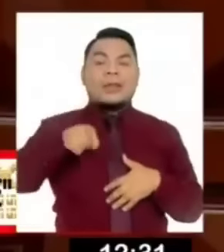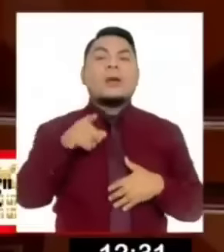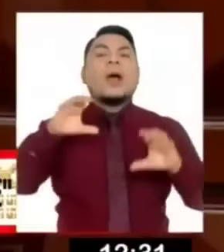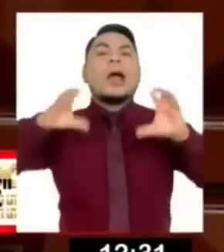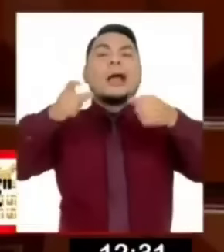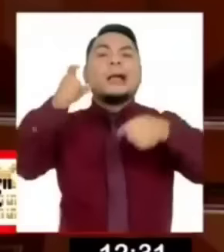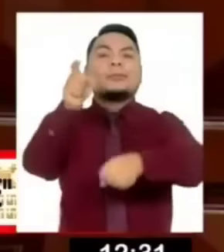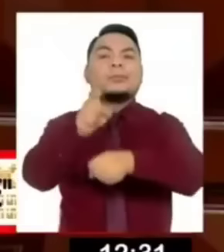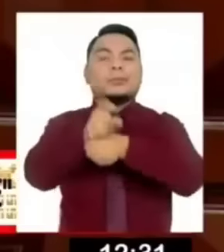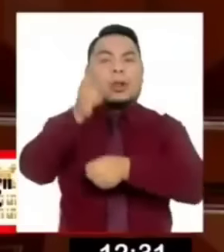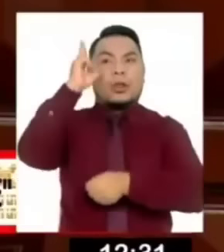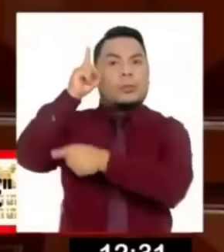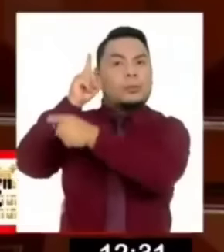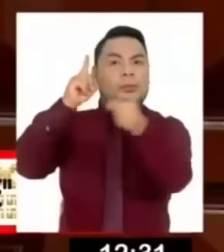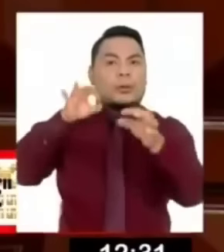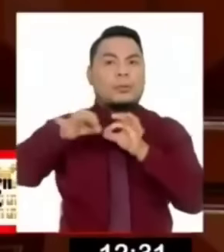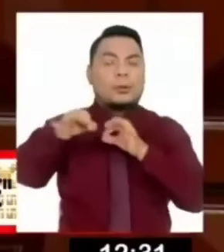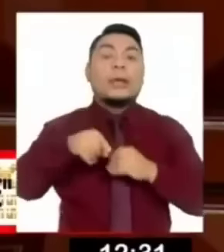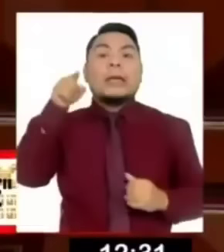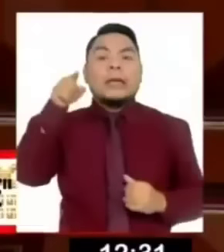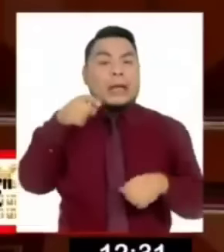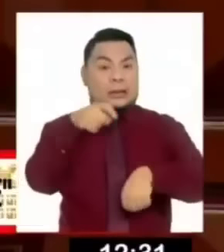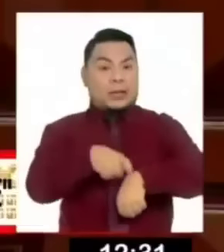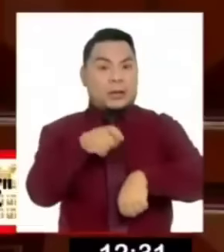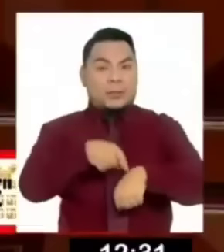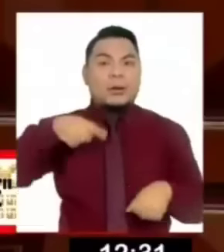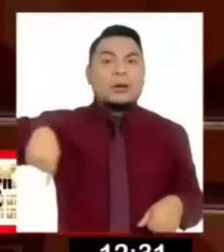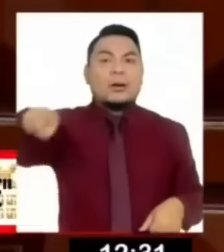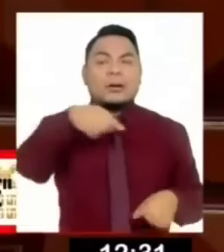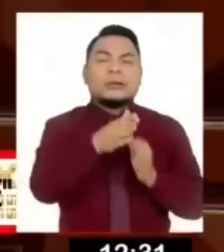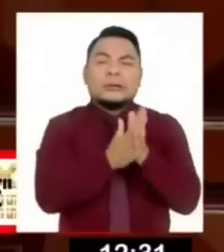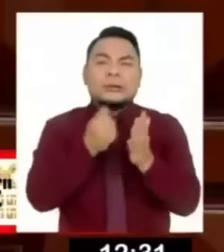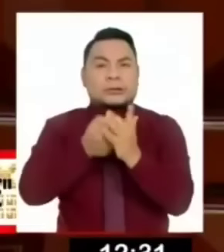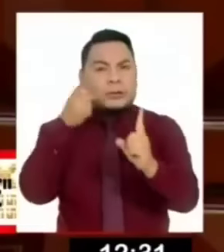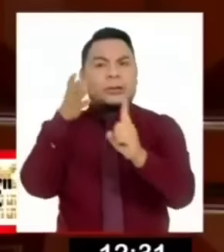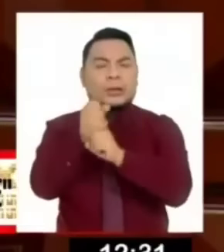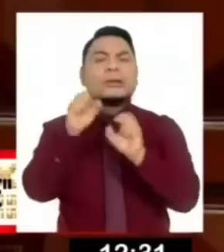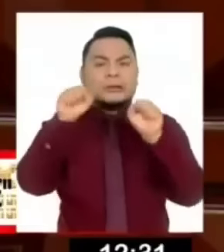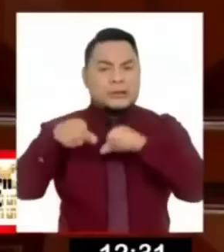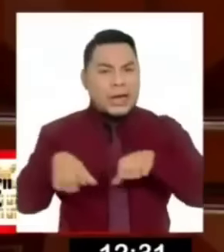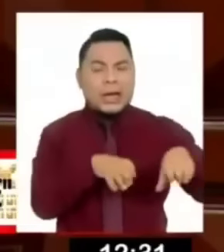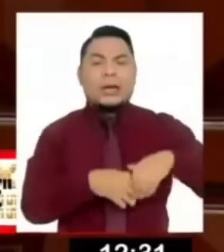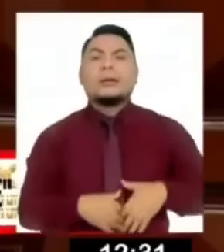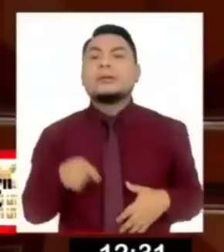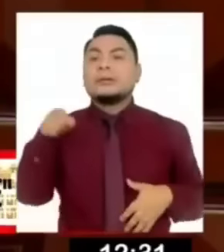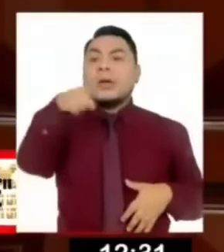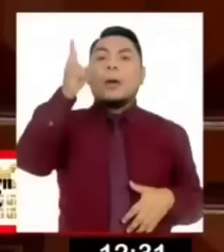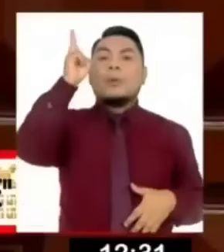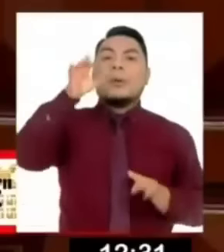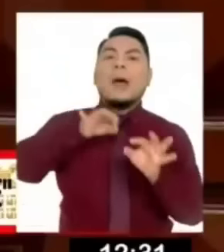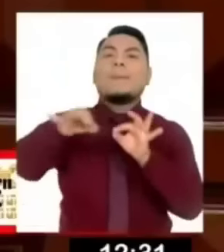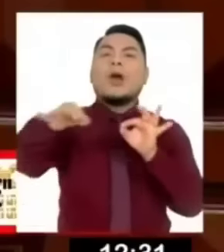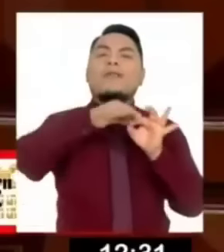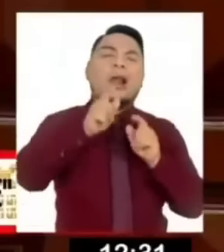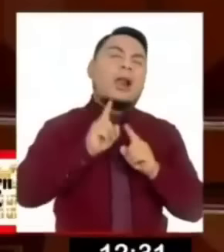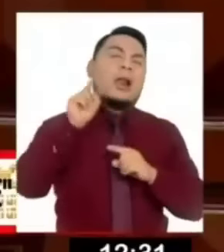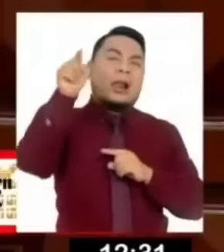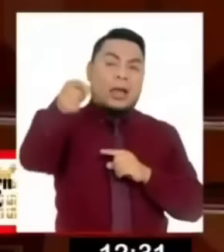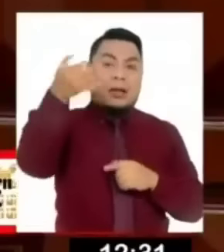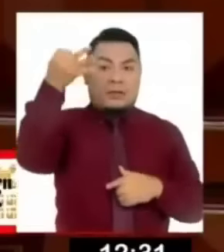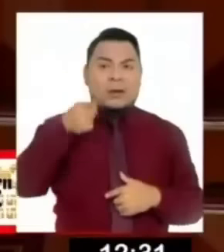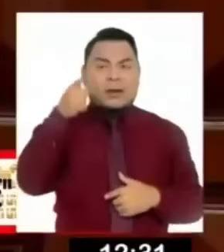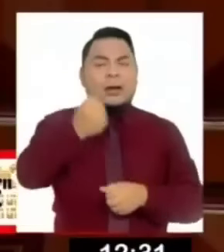pedagógicos para los docentes. Es tiempo que esta vieja aspiración se concrete y los profesores rurales,